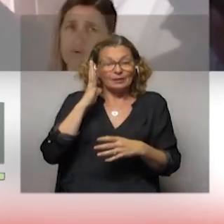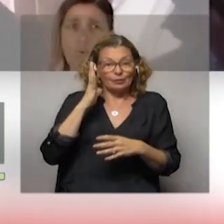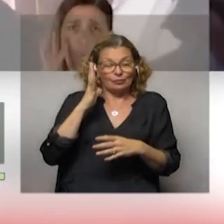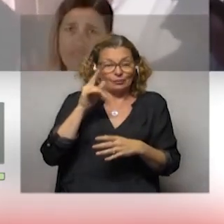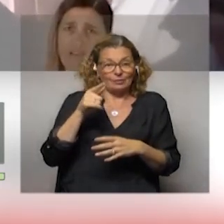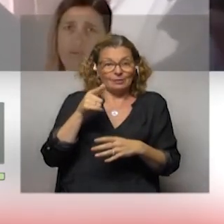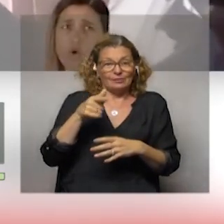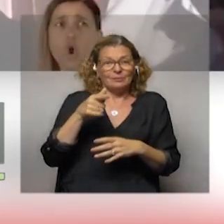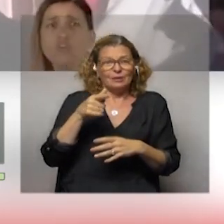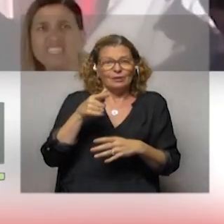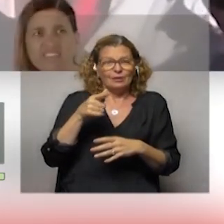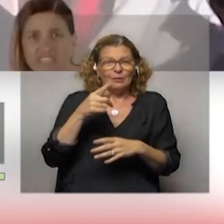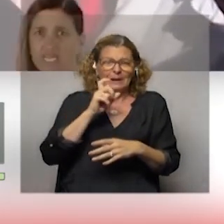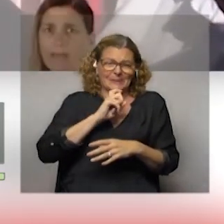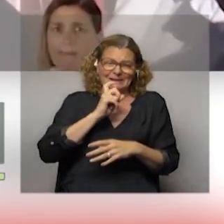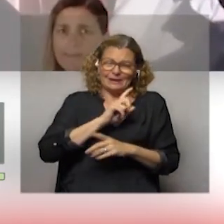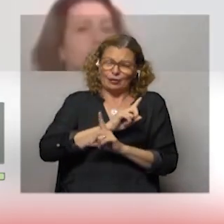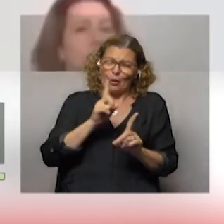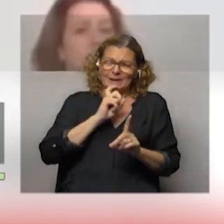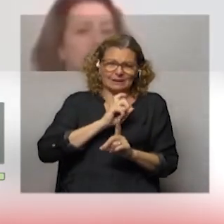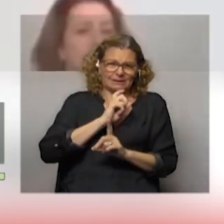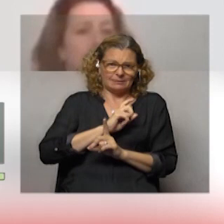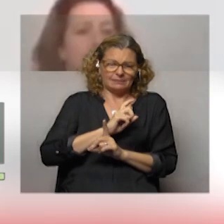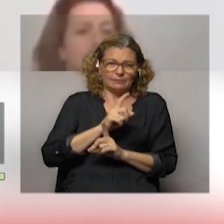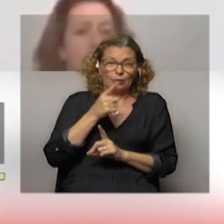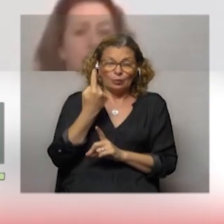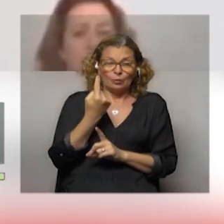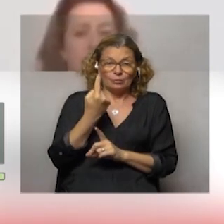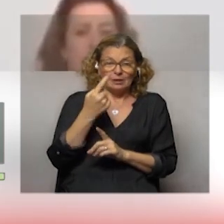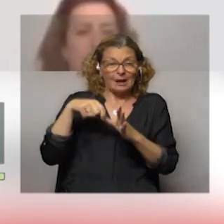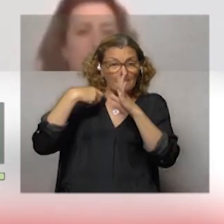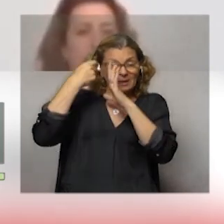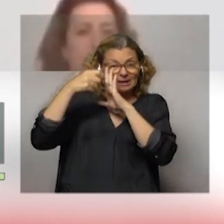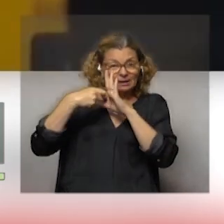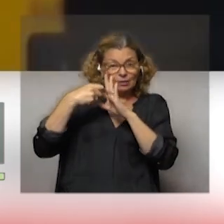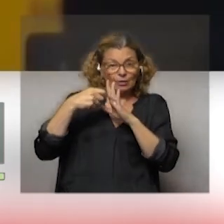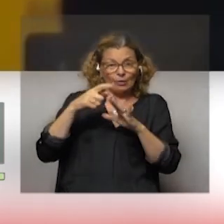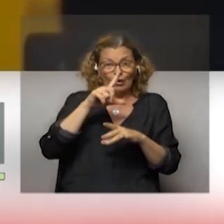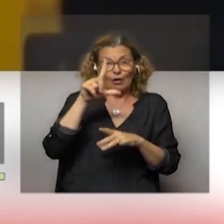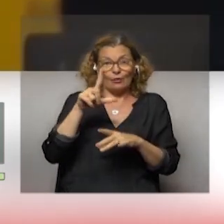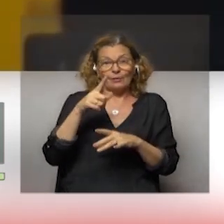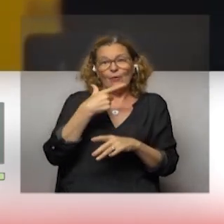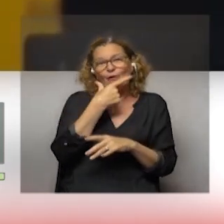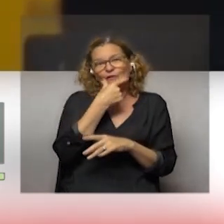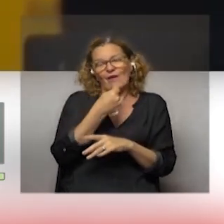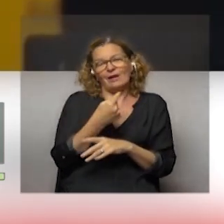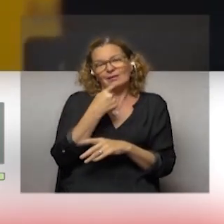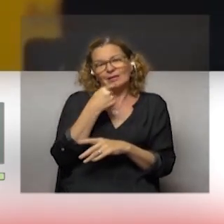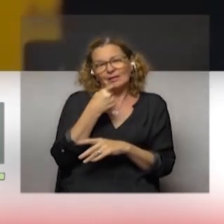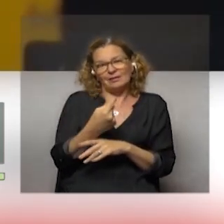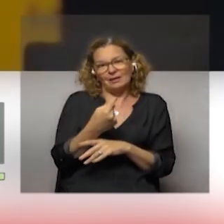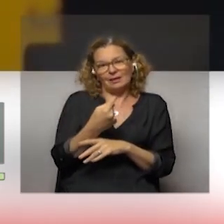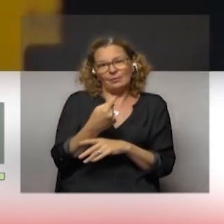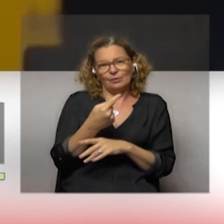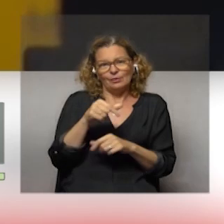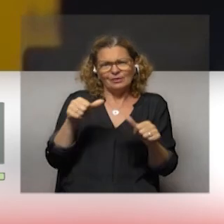Juan de la tosca que no vale de mentir No vale mentir cuando uno tiene la película con el Diario del lunes es muy fácil decir por qué no